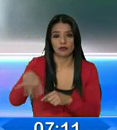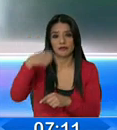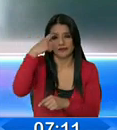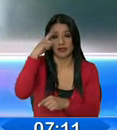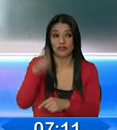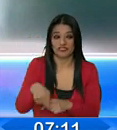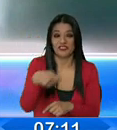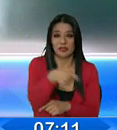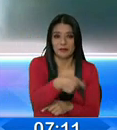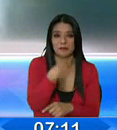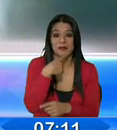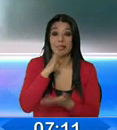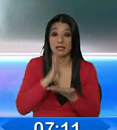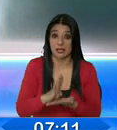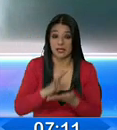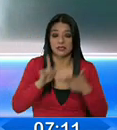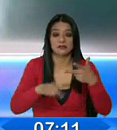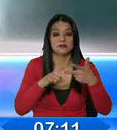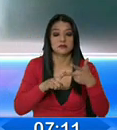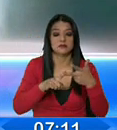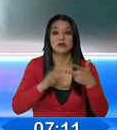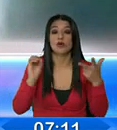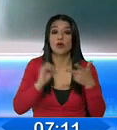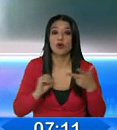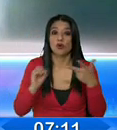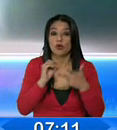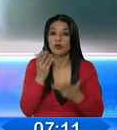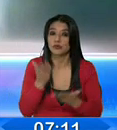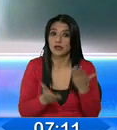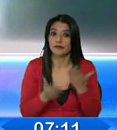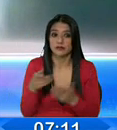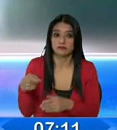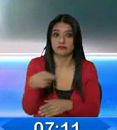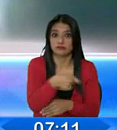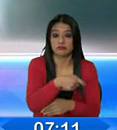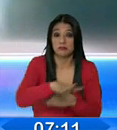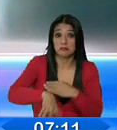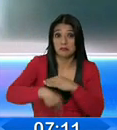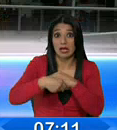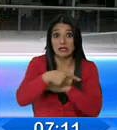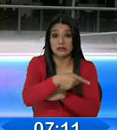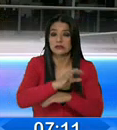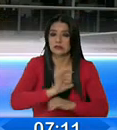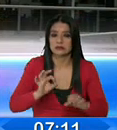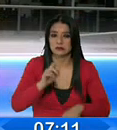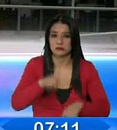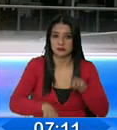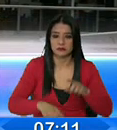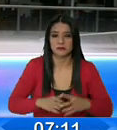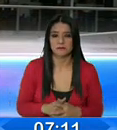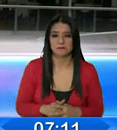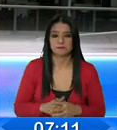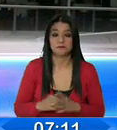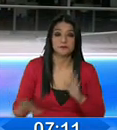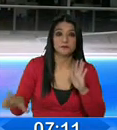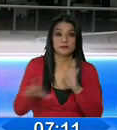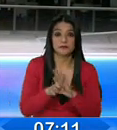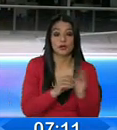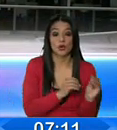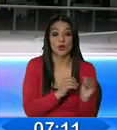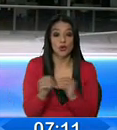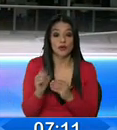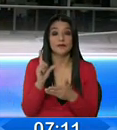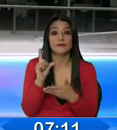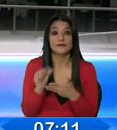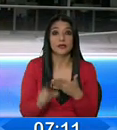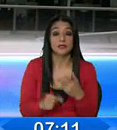Seguridad Social, así como tampoco implicará el establecimiento de aportes adicionales a estos. Con esto, la Ley de Ordenamiento de